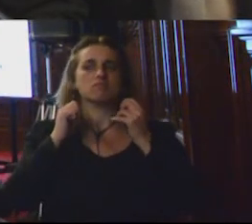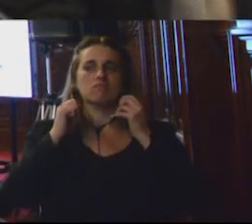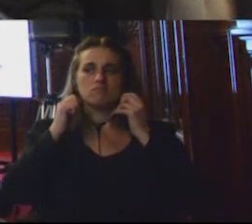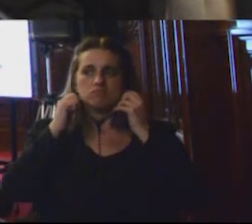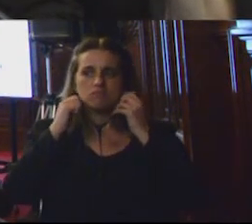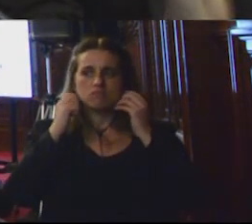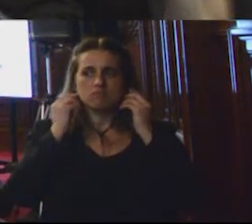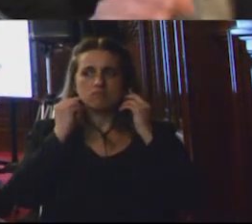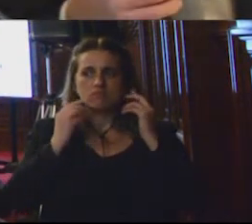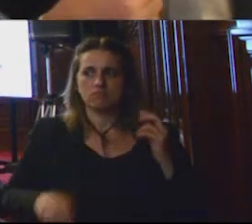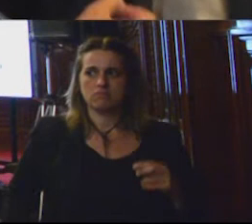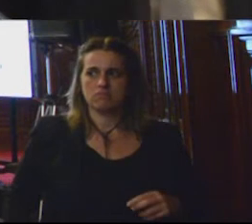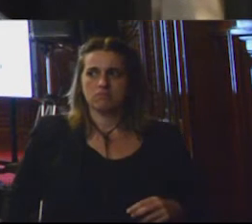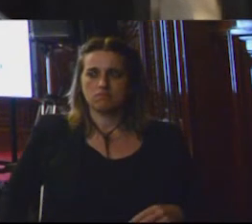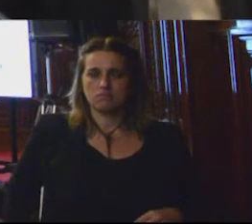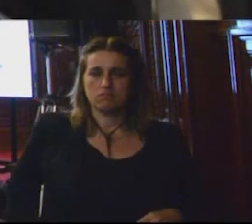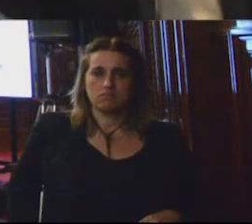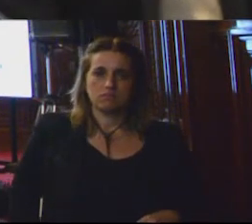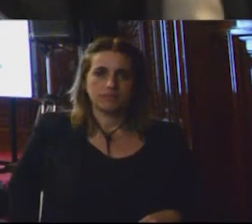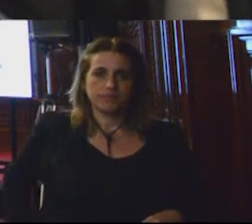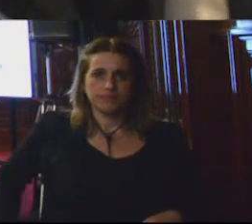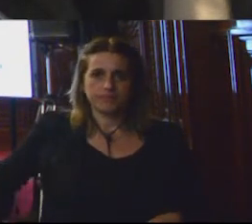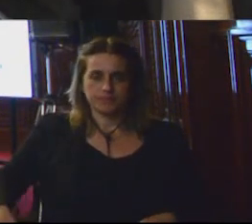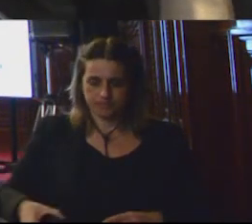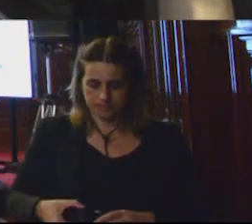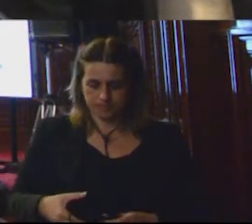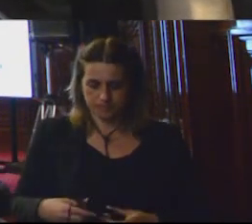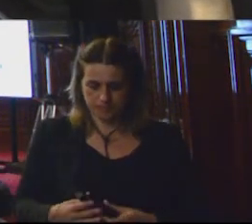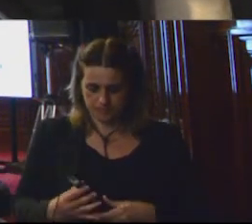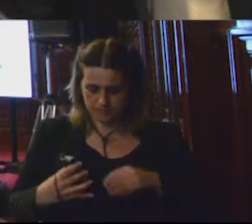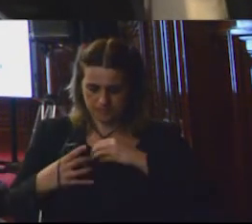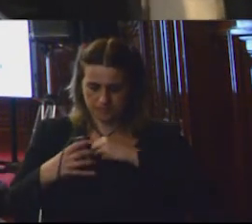brasileño envió al Congreso Nacional el proyecto de ley número